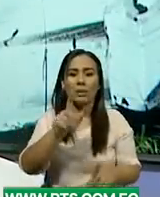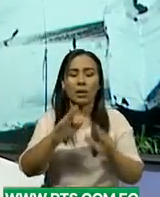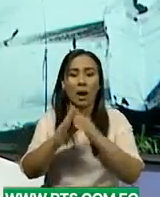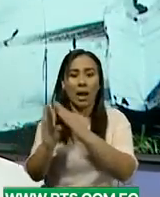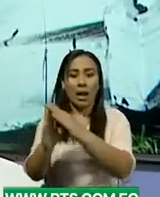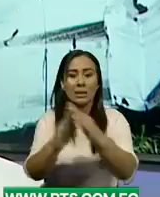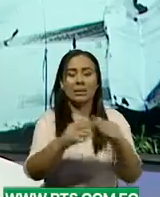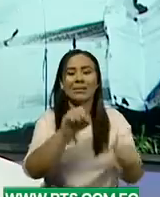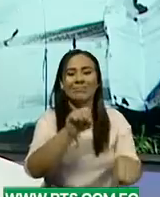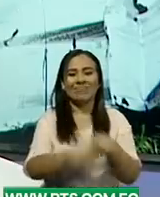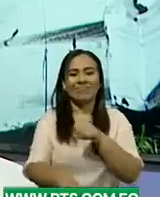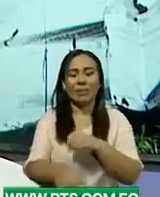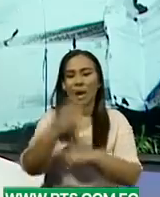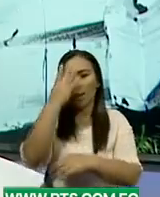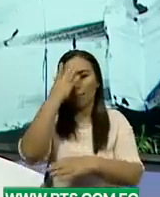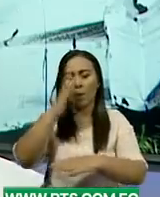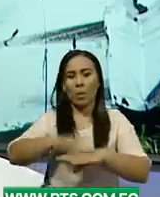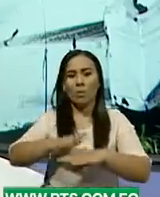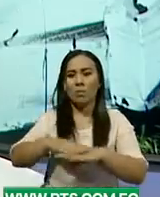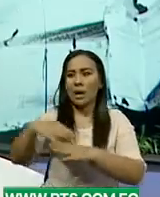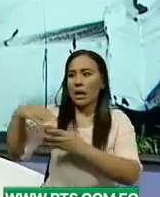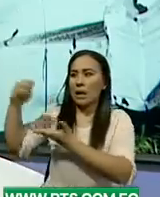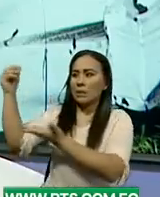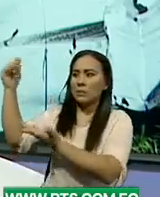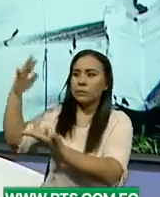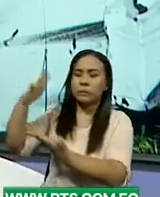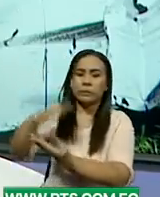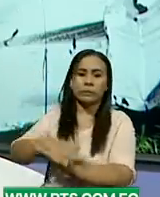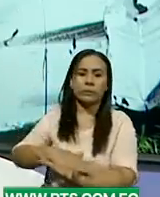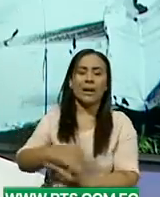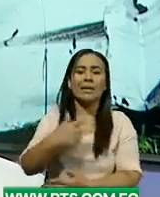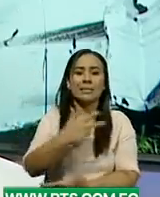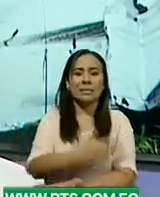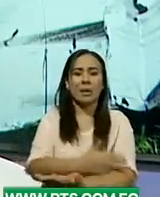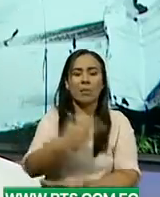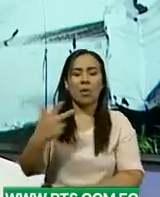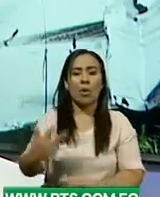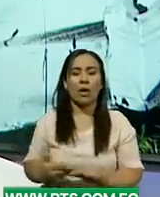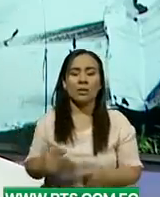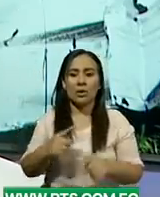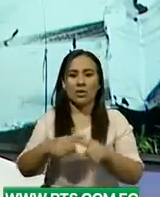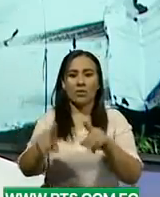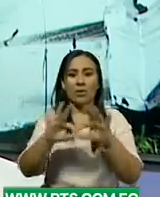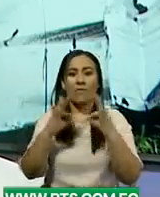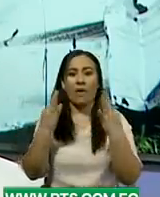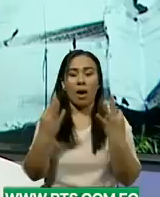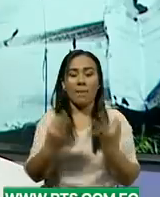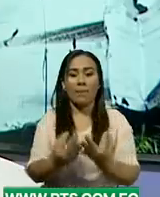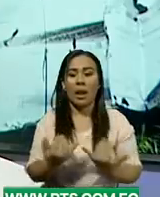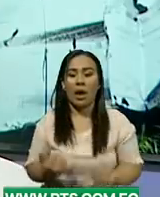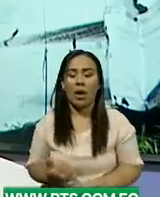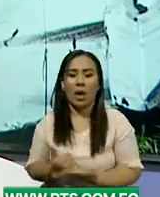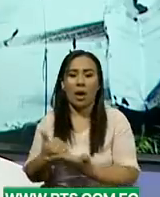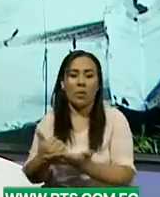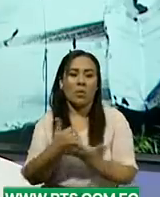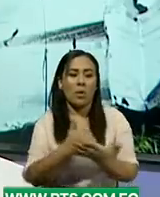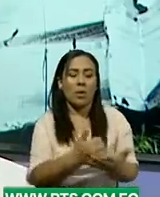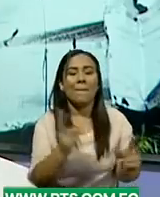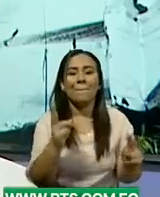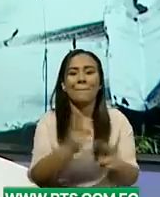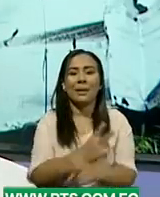fueron destruidas a causa de un deslave en Chimborazo. Varias familias han sido evacuadas por el peligro